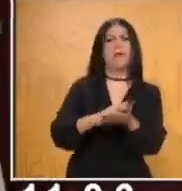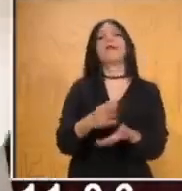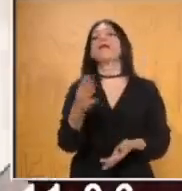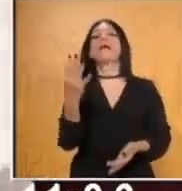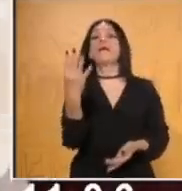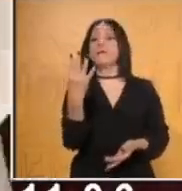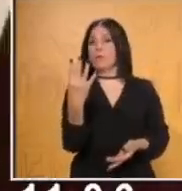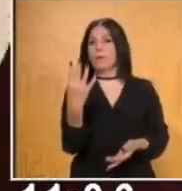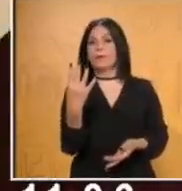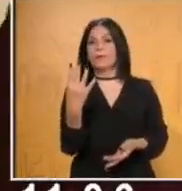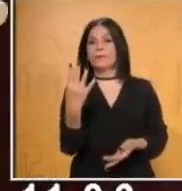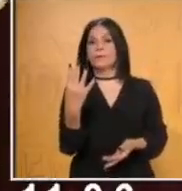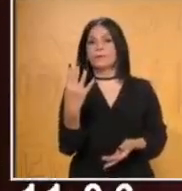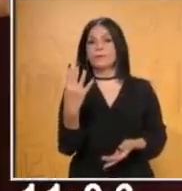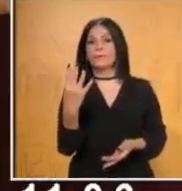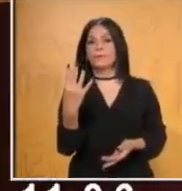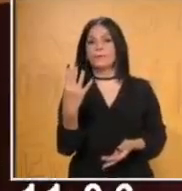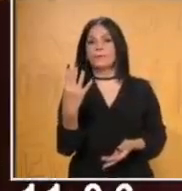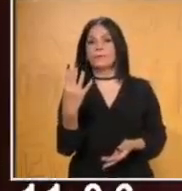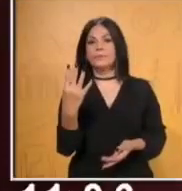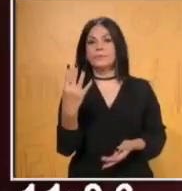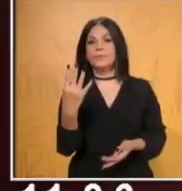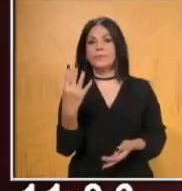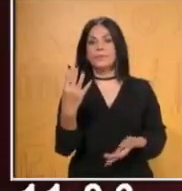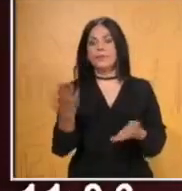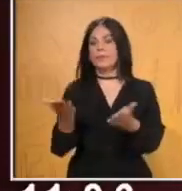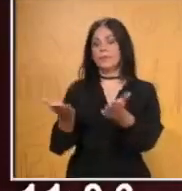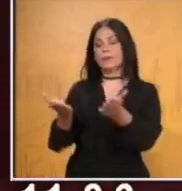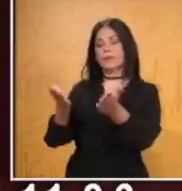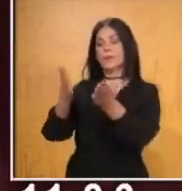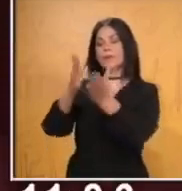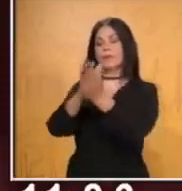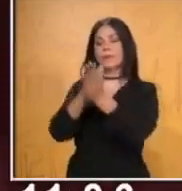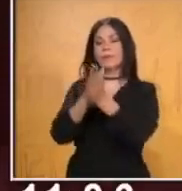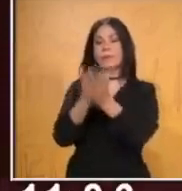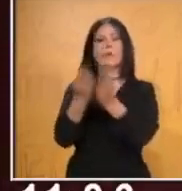Lo doblamos por la mitad y luego por la mitad.